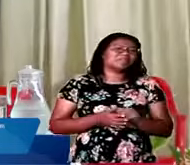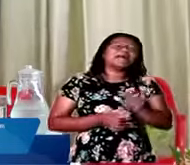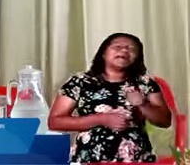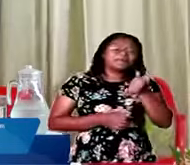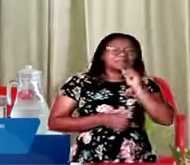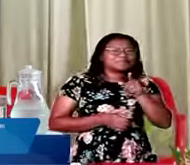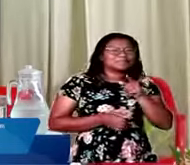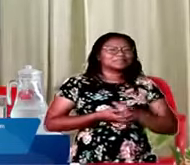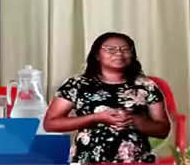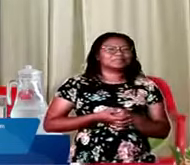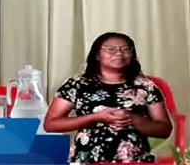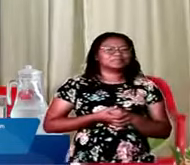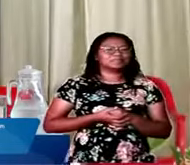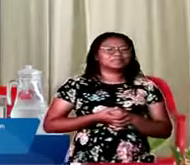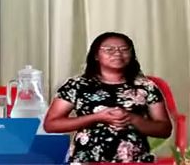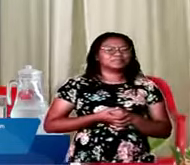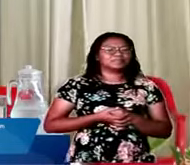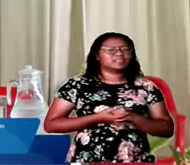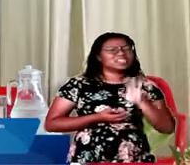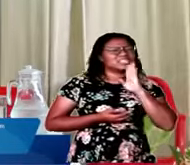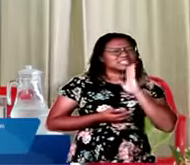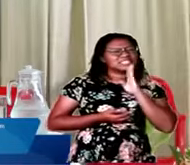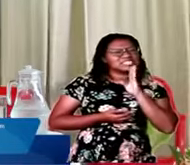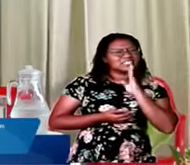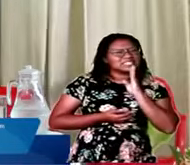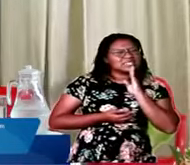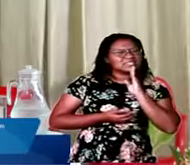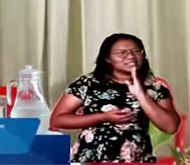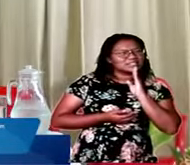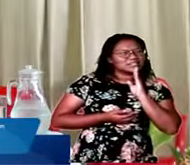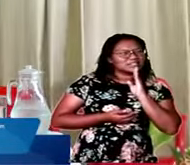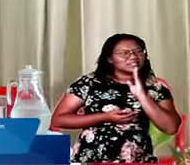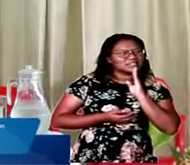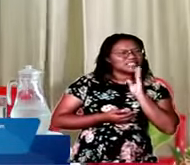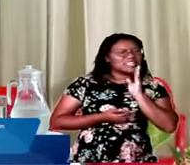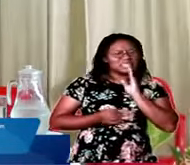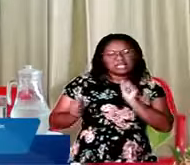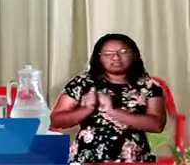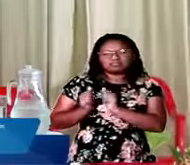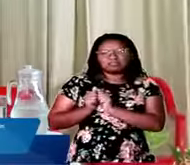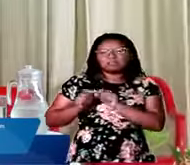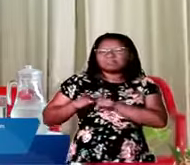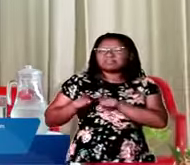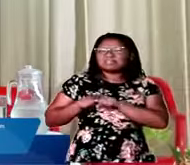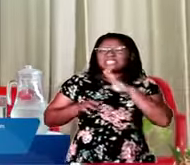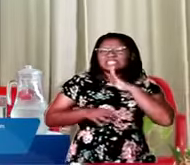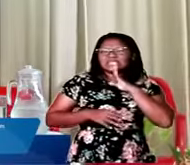¿y quién es mi prójimo?